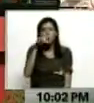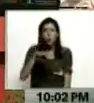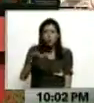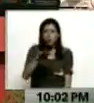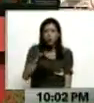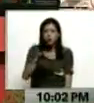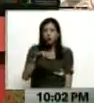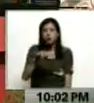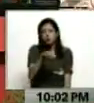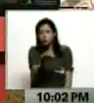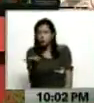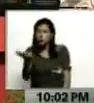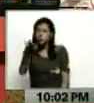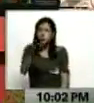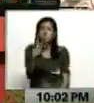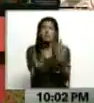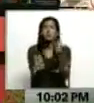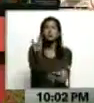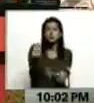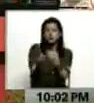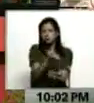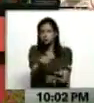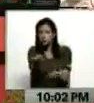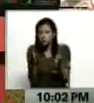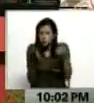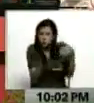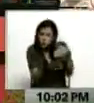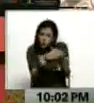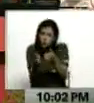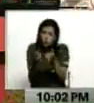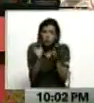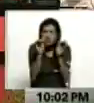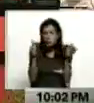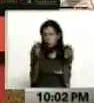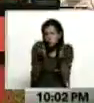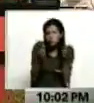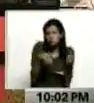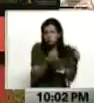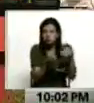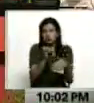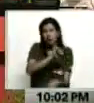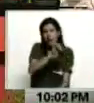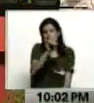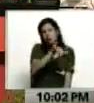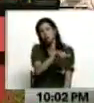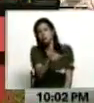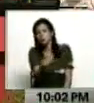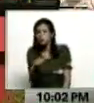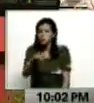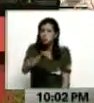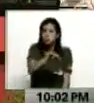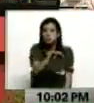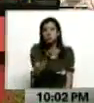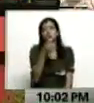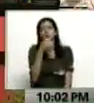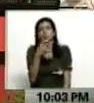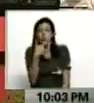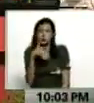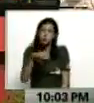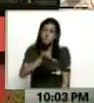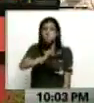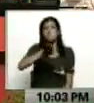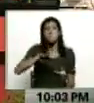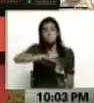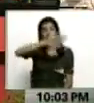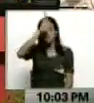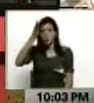de Caribe para arriba por allá María por allá por la carreterita era así angosta y yo en mi carro y bonito todo eso es